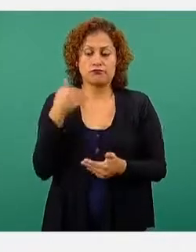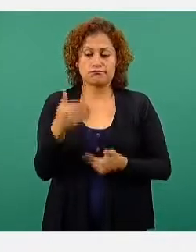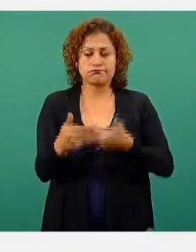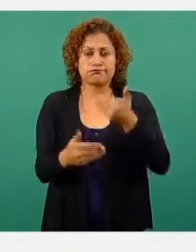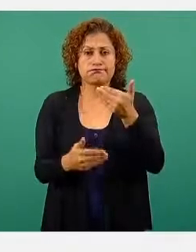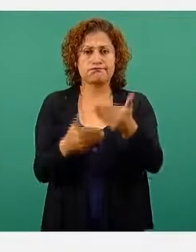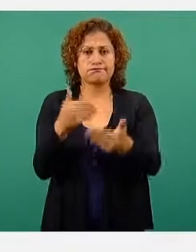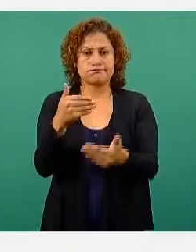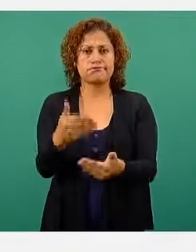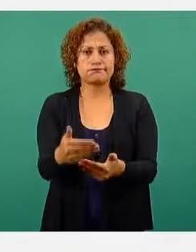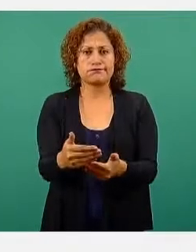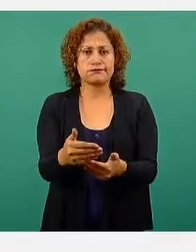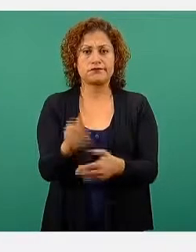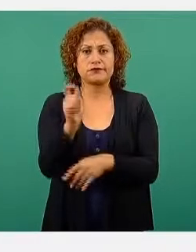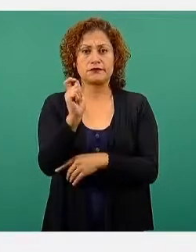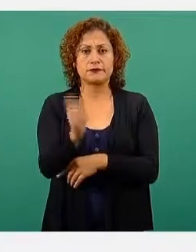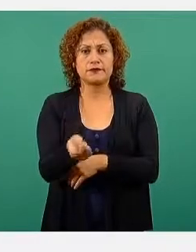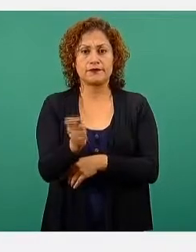con